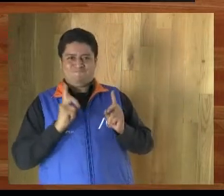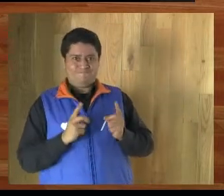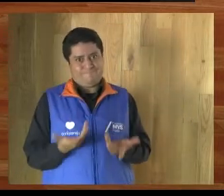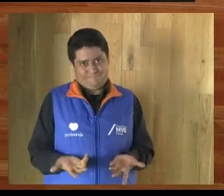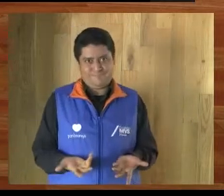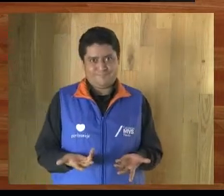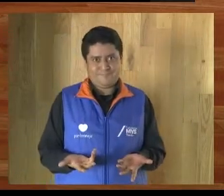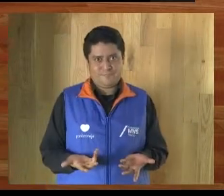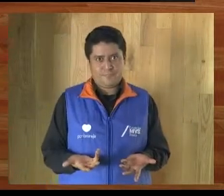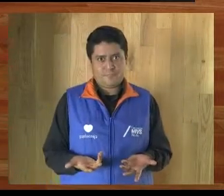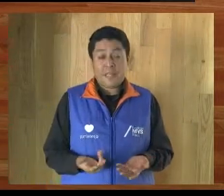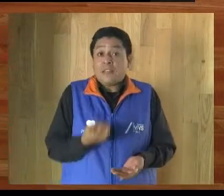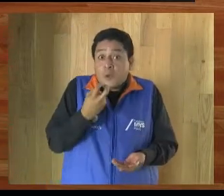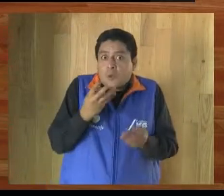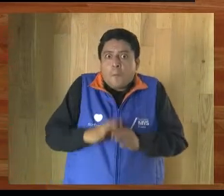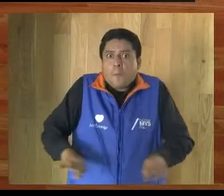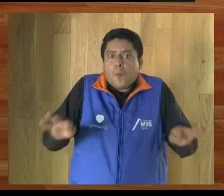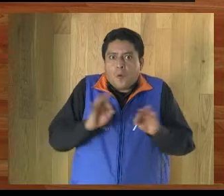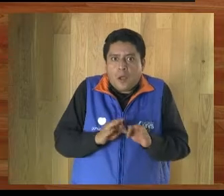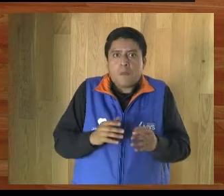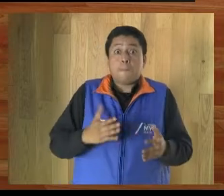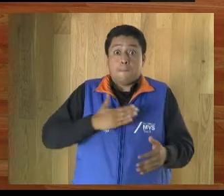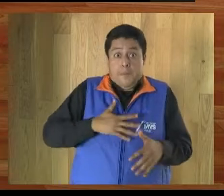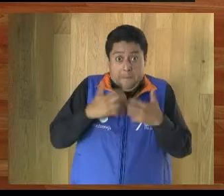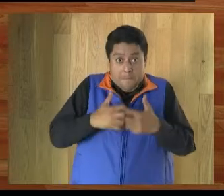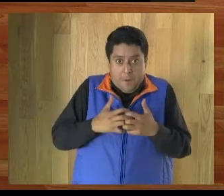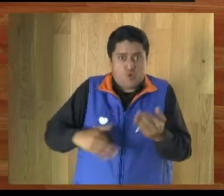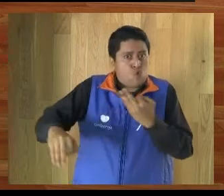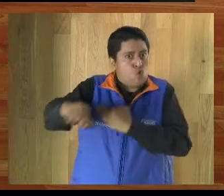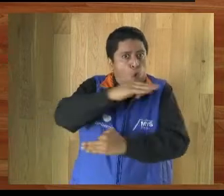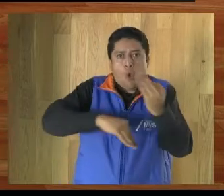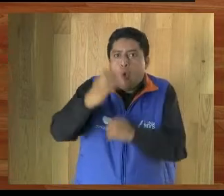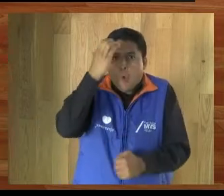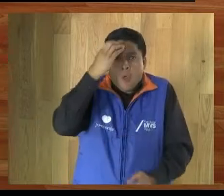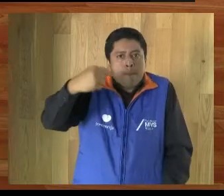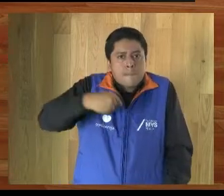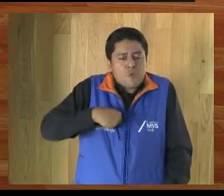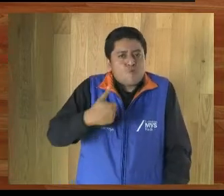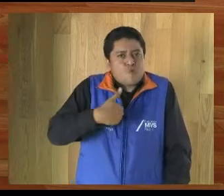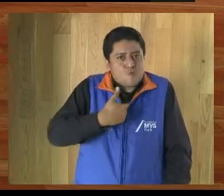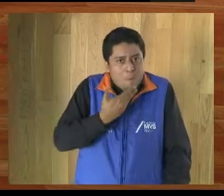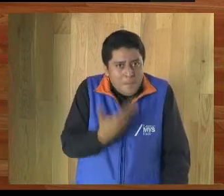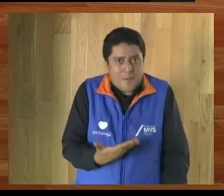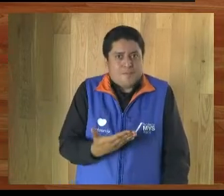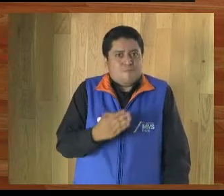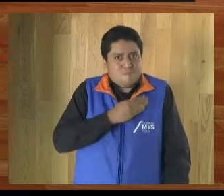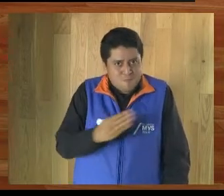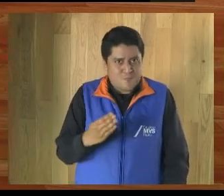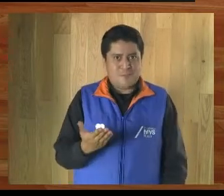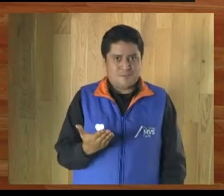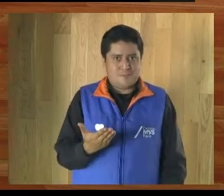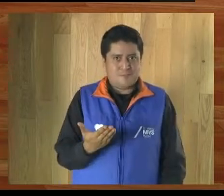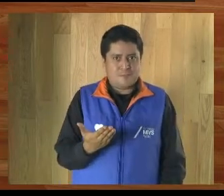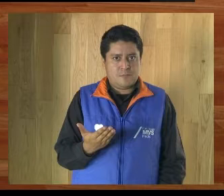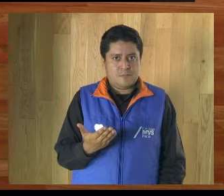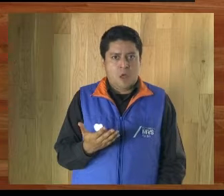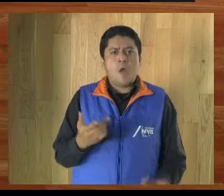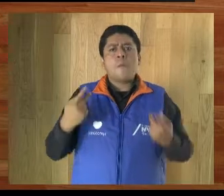de dónde viene la reputación? O sea, ¿cómo se forma la reputación? Pues viene de tres